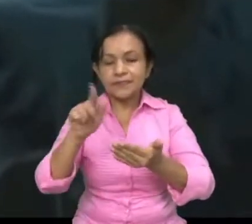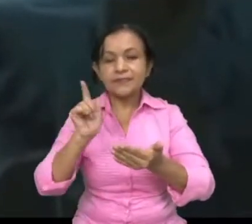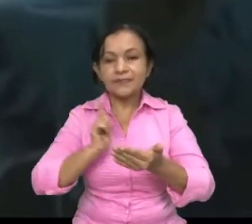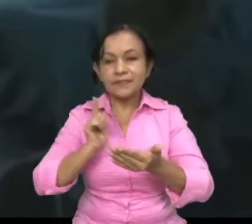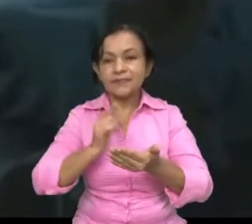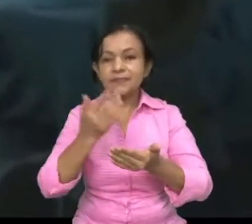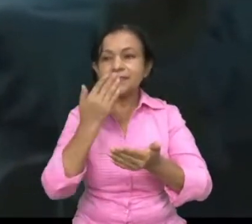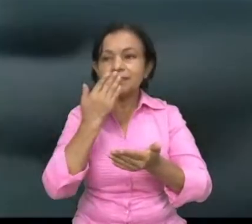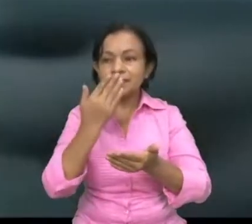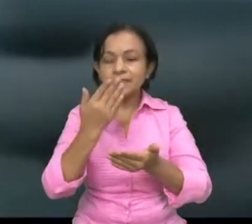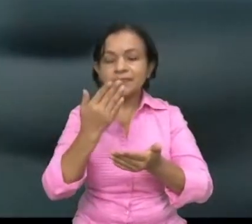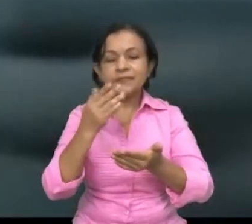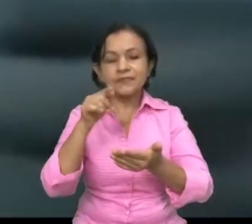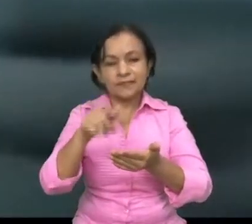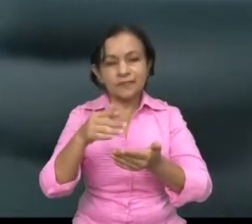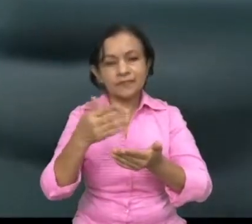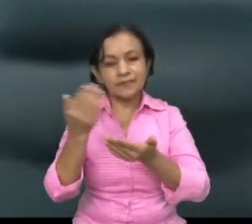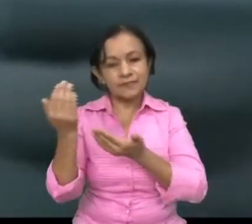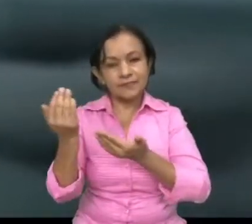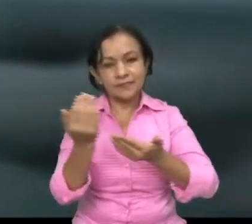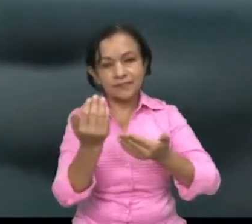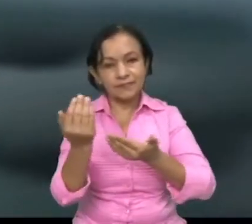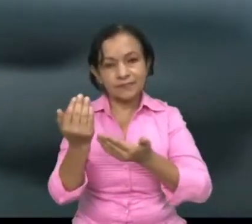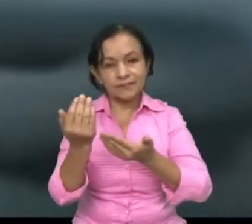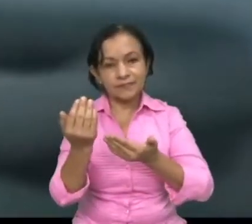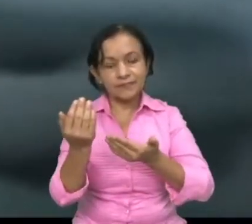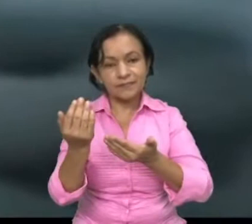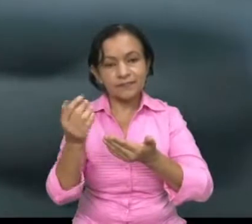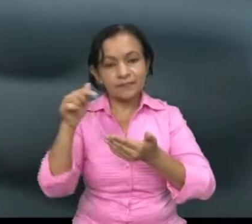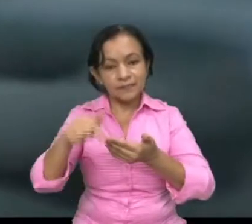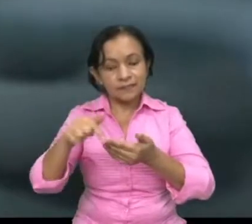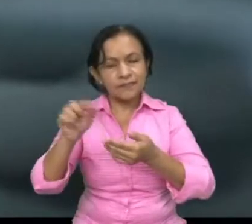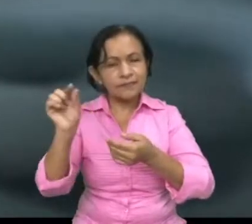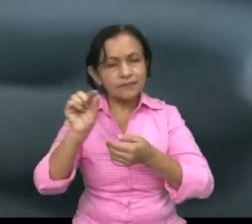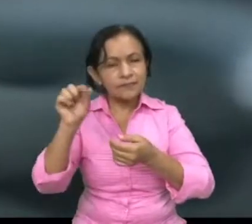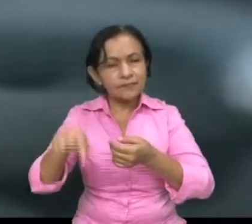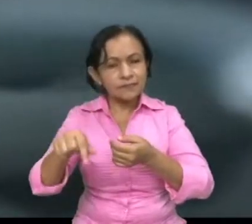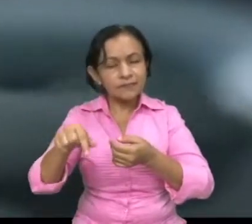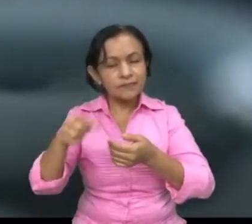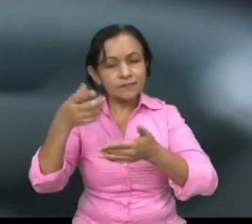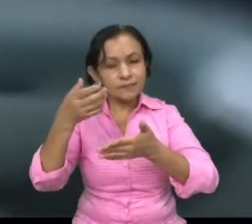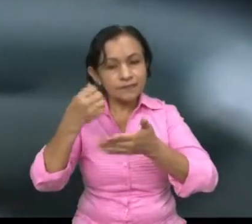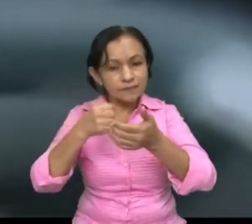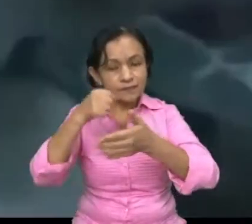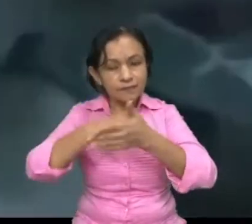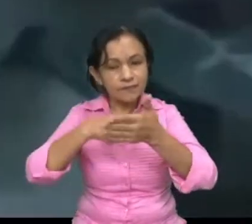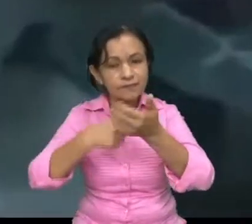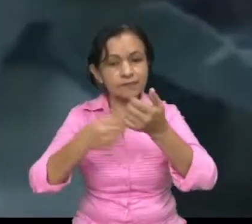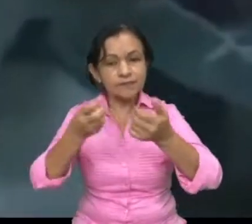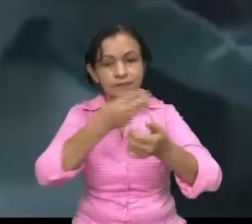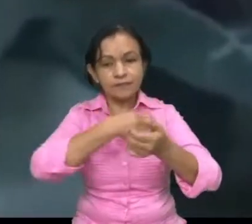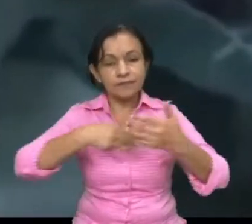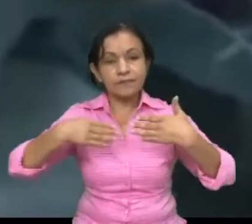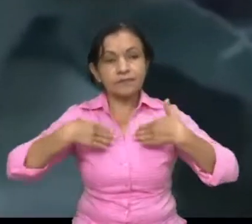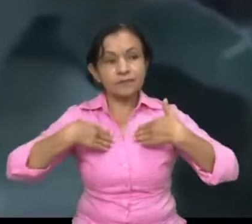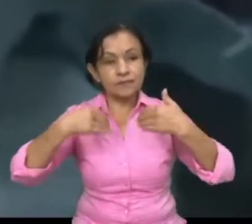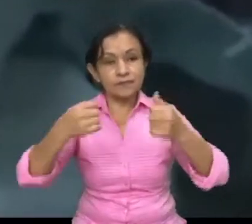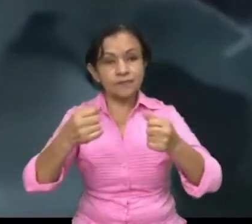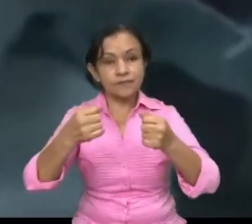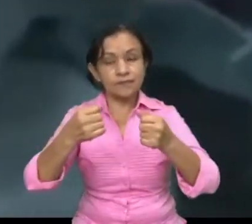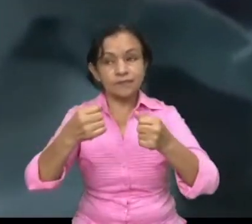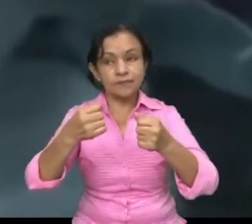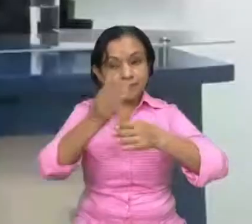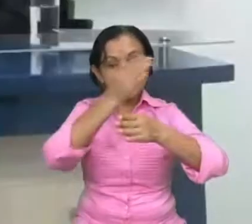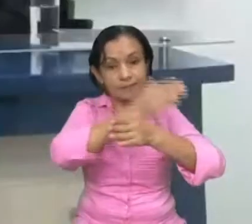tener muy buenas probabilidades. En este momento el proceso de fortalecimiento del sistema no está solo